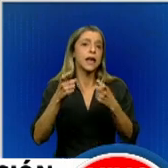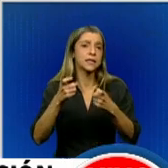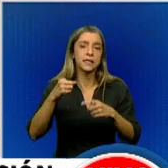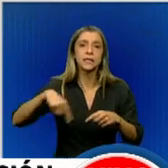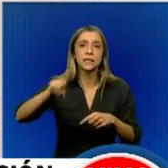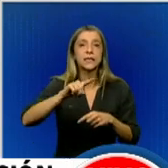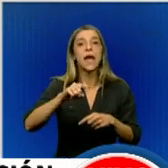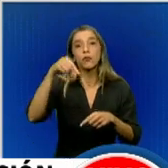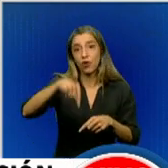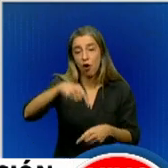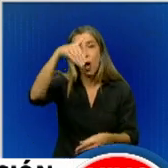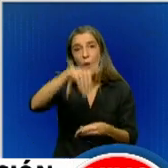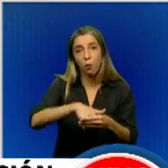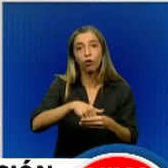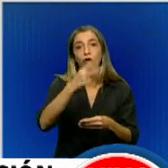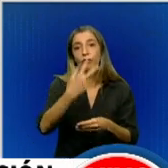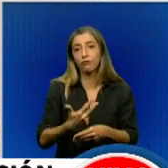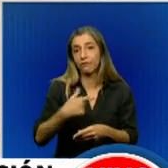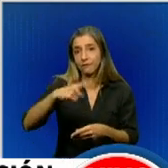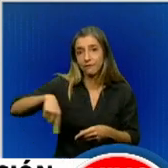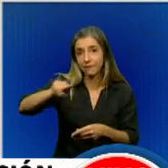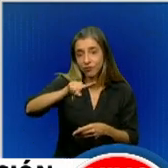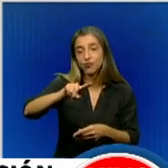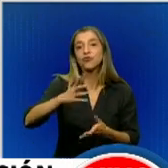dos terceras partes del cuerpo